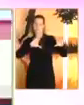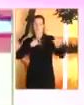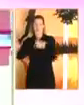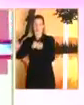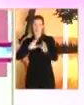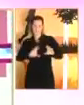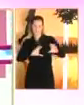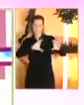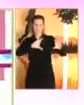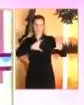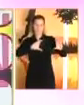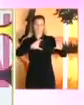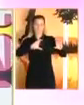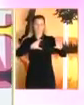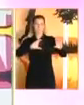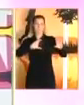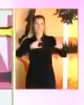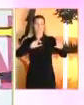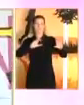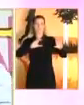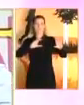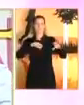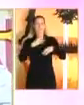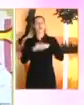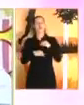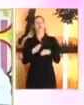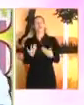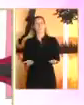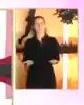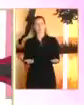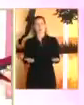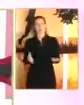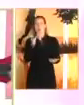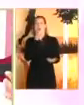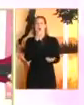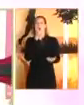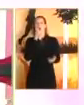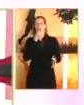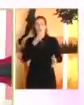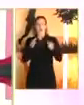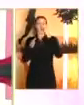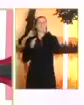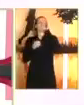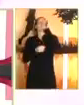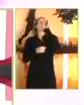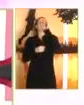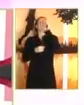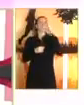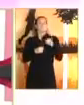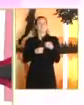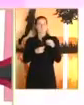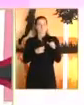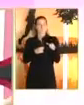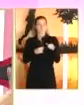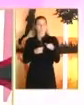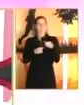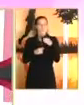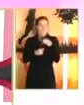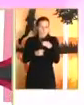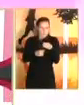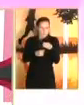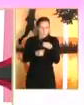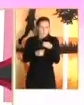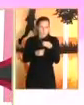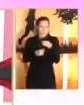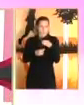Entonces lo que vamos a hacer es, lo metes en la boca, te enjuagas un poco y echas el agua sin